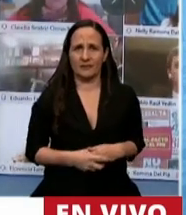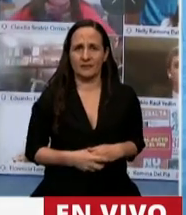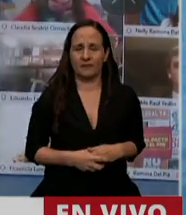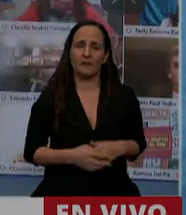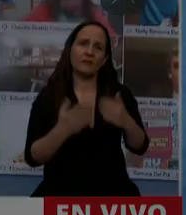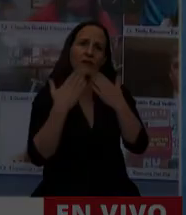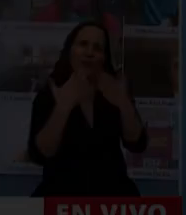Gracias, diputada.